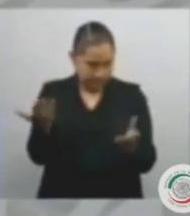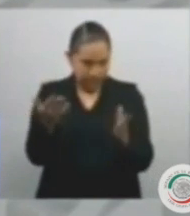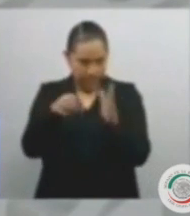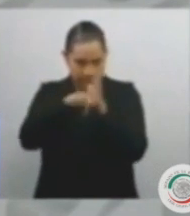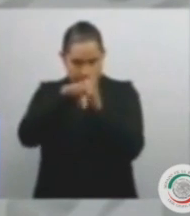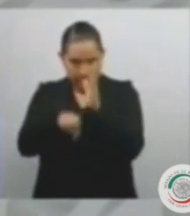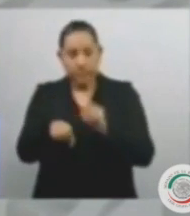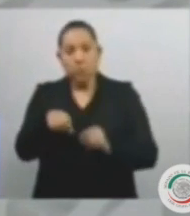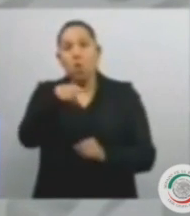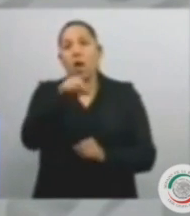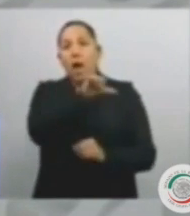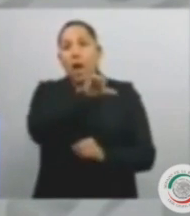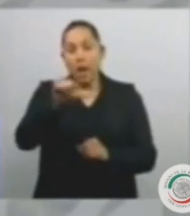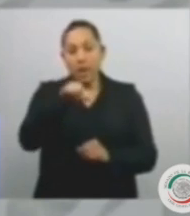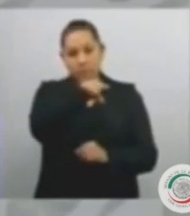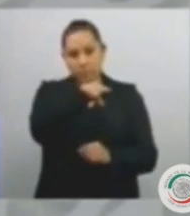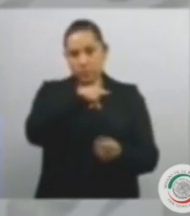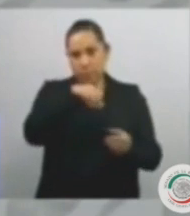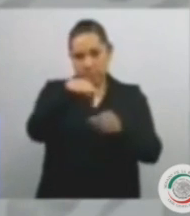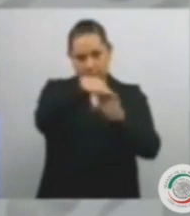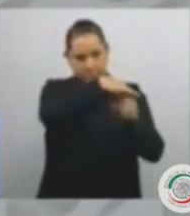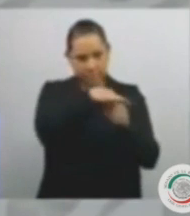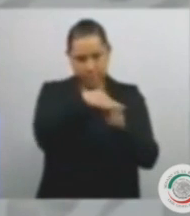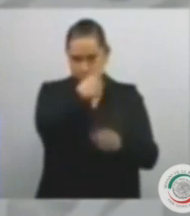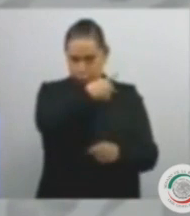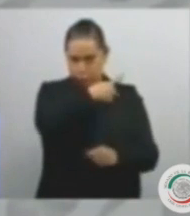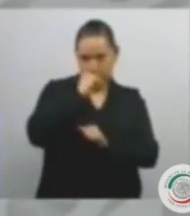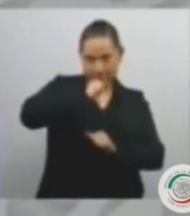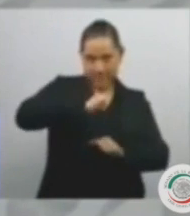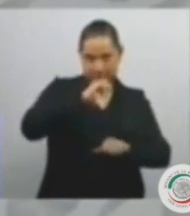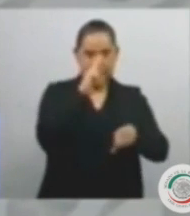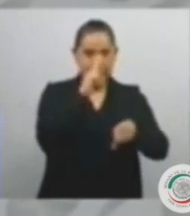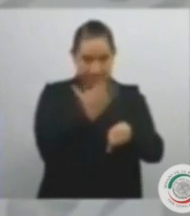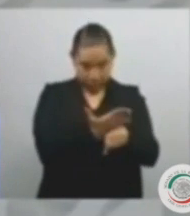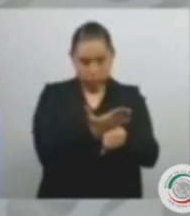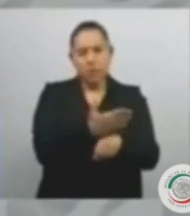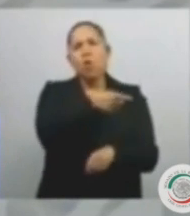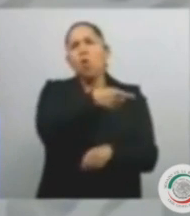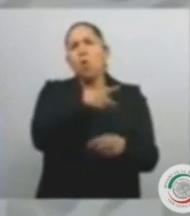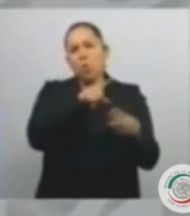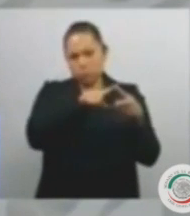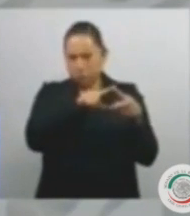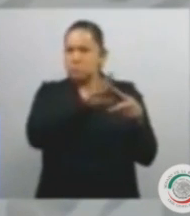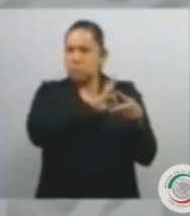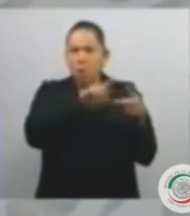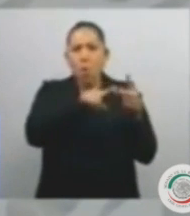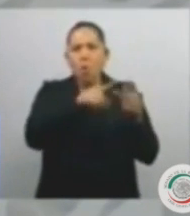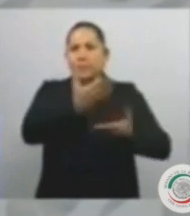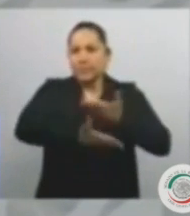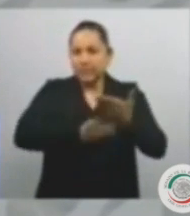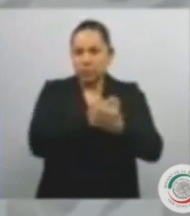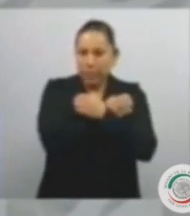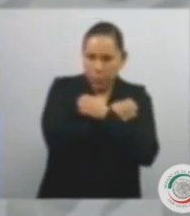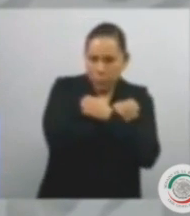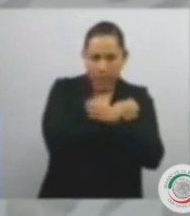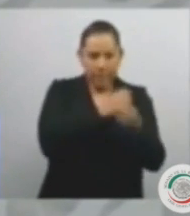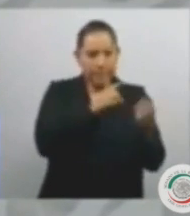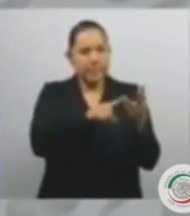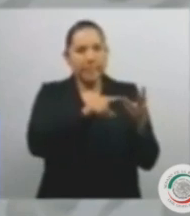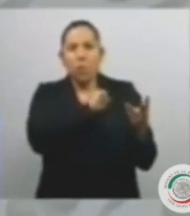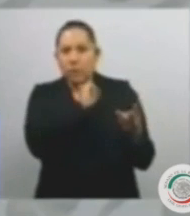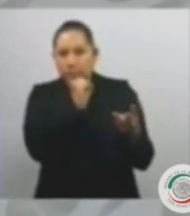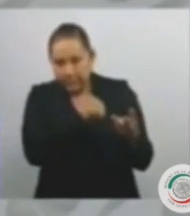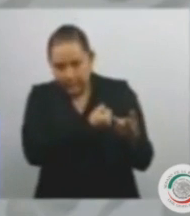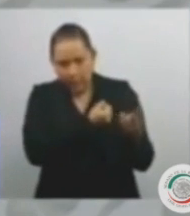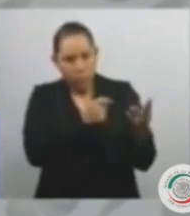campañas de información de las autoridades electorales, las relativas también a servicios educativos y de salud, o las necesarias para la